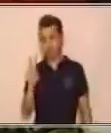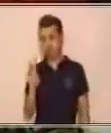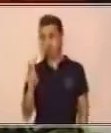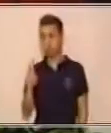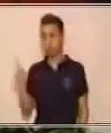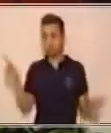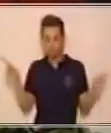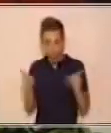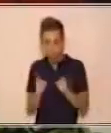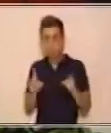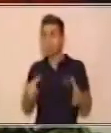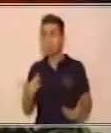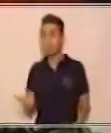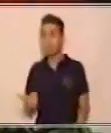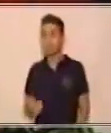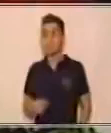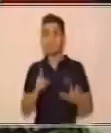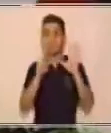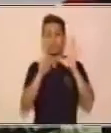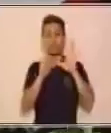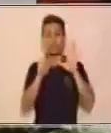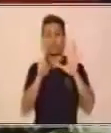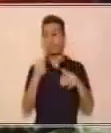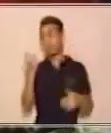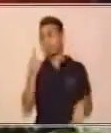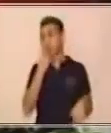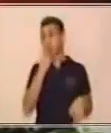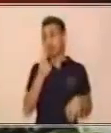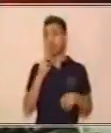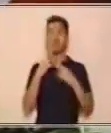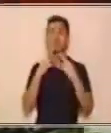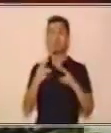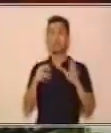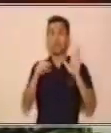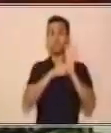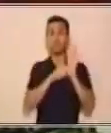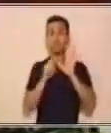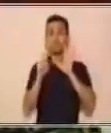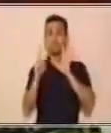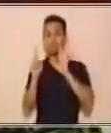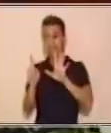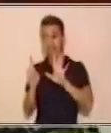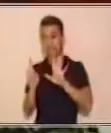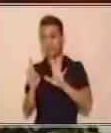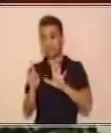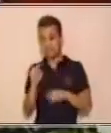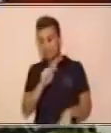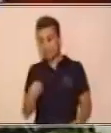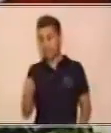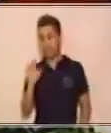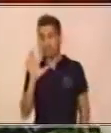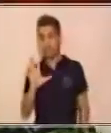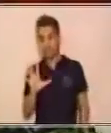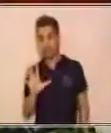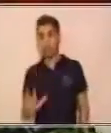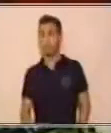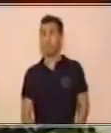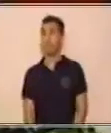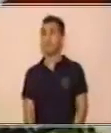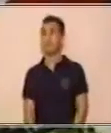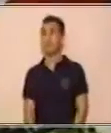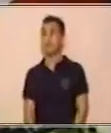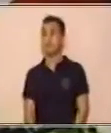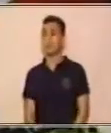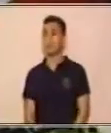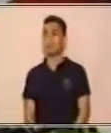puedo simplificar dividiendo entre 2 a cada uno. Entonces, menos 12, mitad 6,